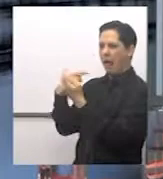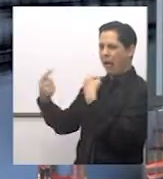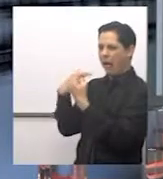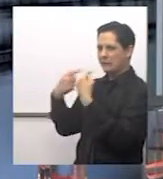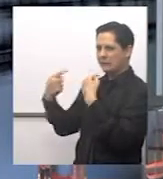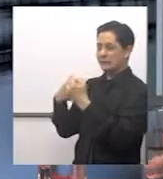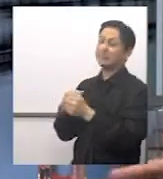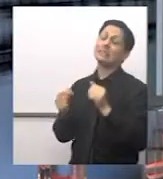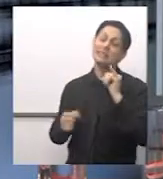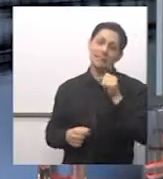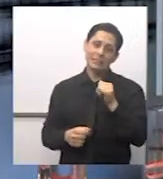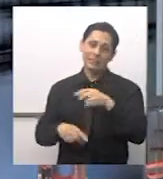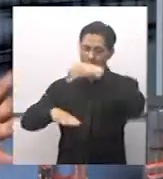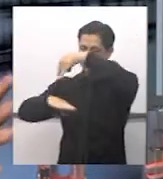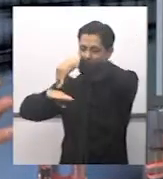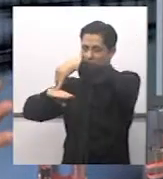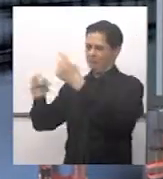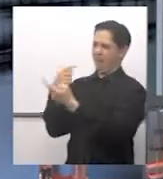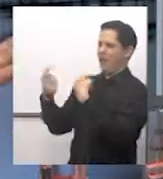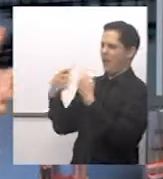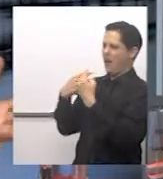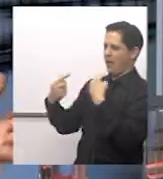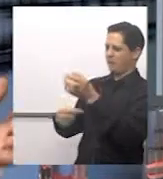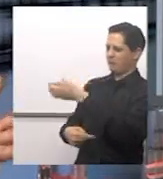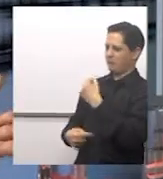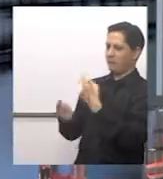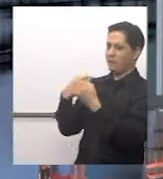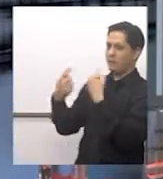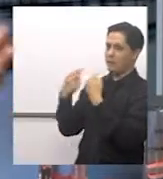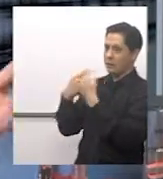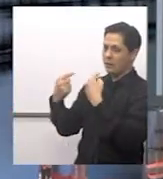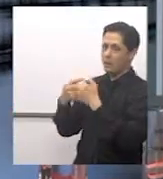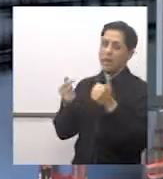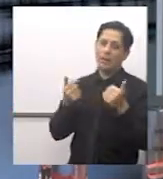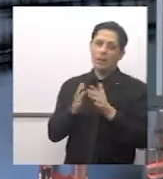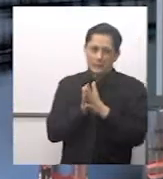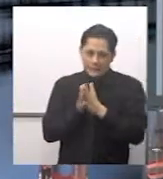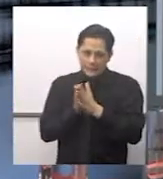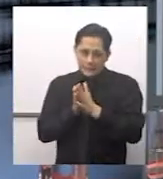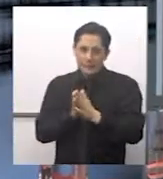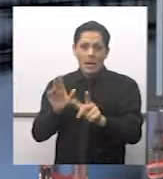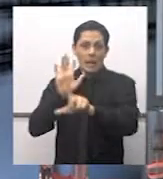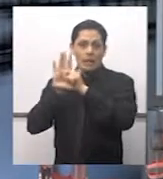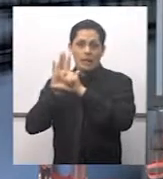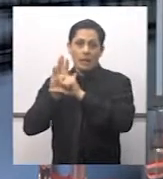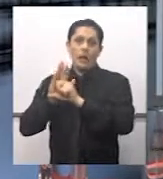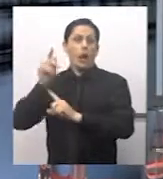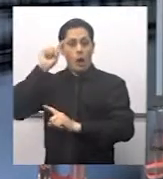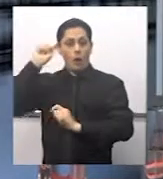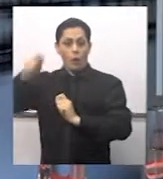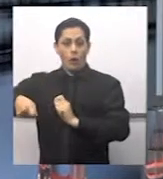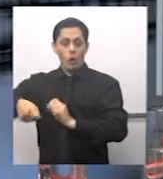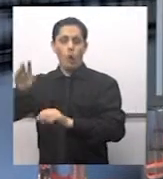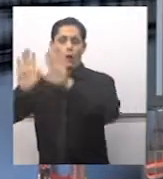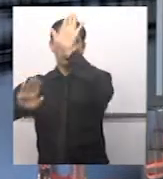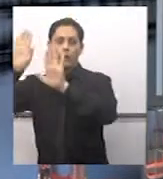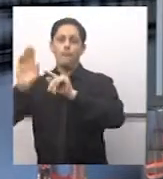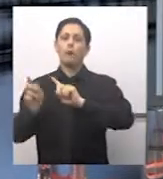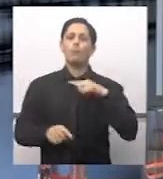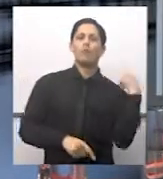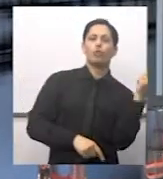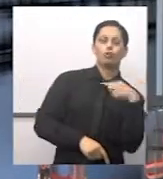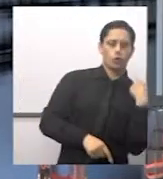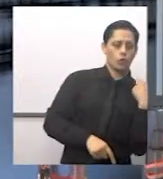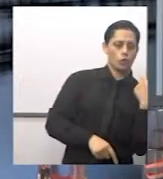hay gente que desgraciadamente usa esto en el juego político. La legitimidad o no lo juzgan los electores, pero nosotros decidimos actuar